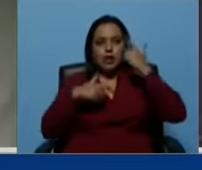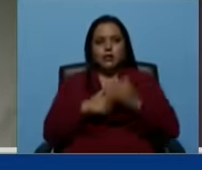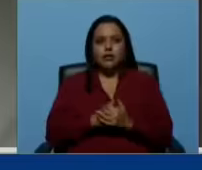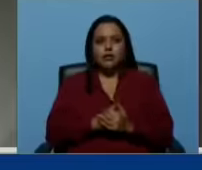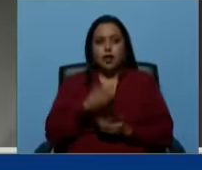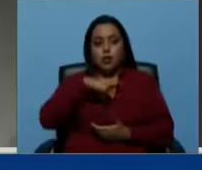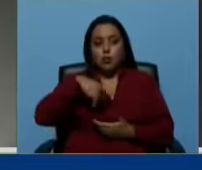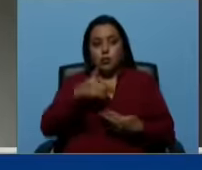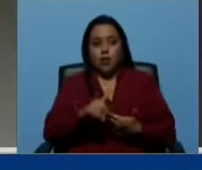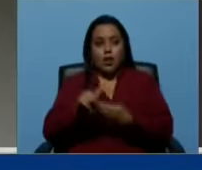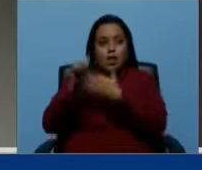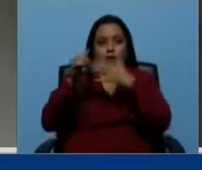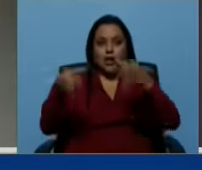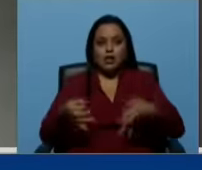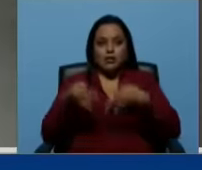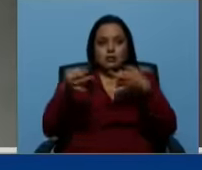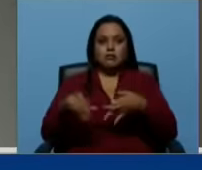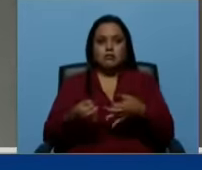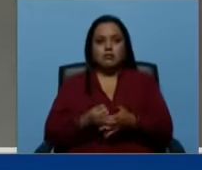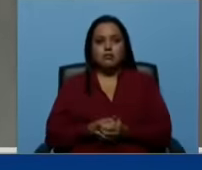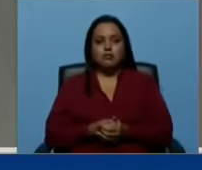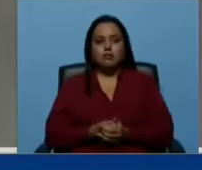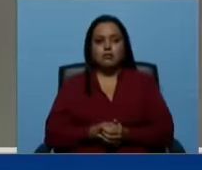nuestro comandante infinito.